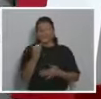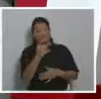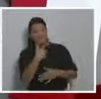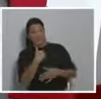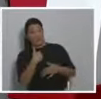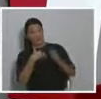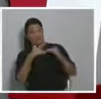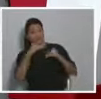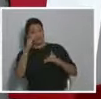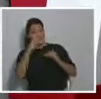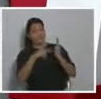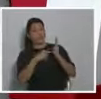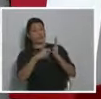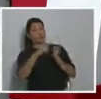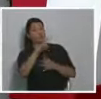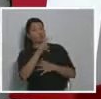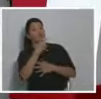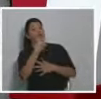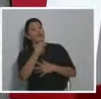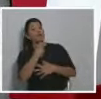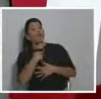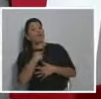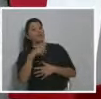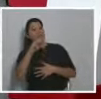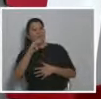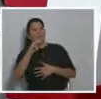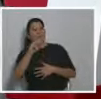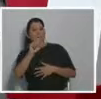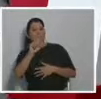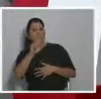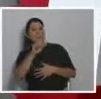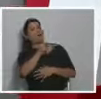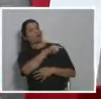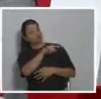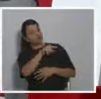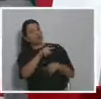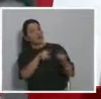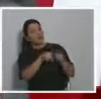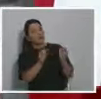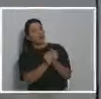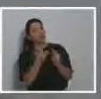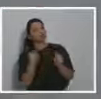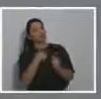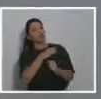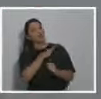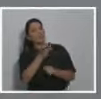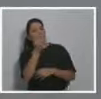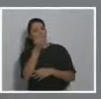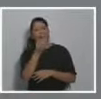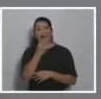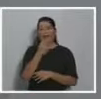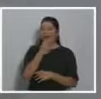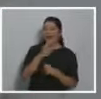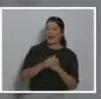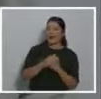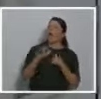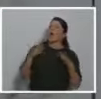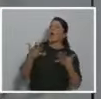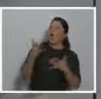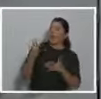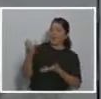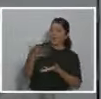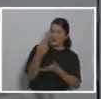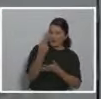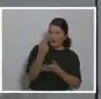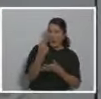de 1.200.000, oiga, dice Marito. Ya lo sé, está bien. Claro que sí. Don Olman, ¿cómo nos fue hoy? Díganos, don